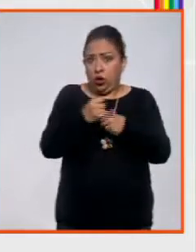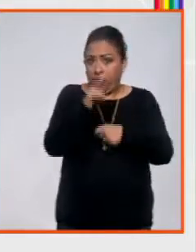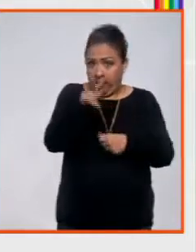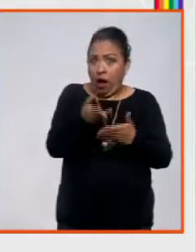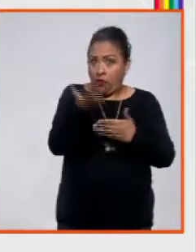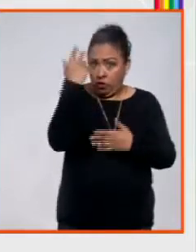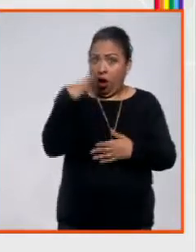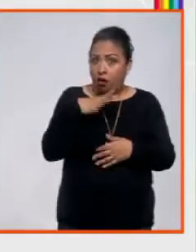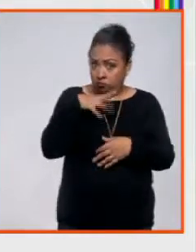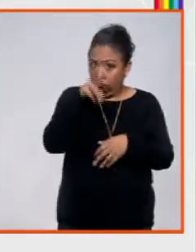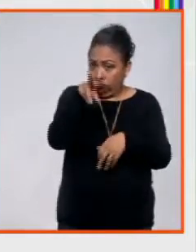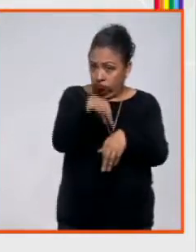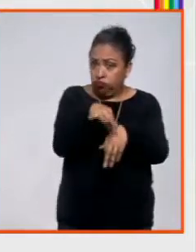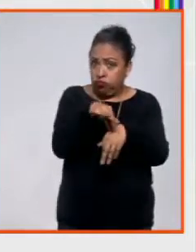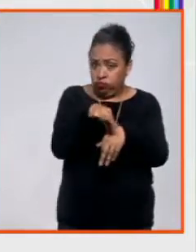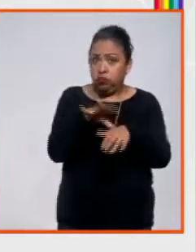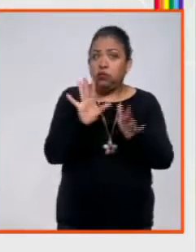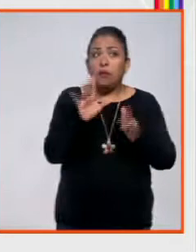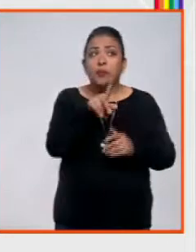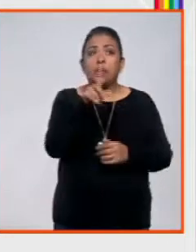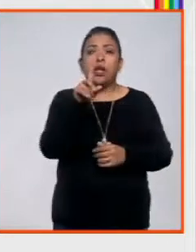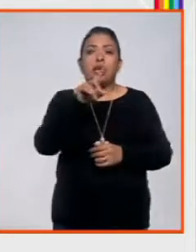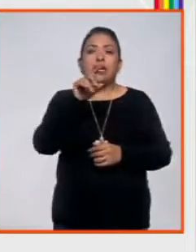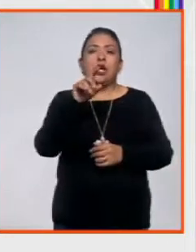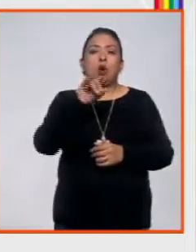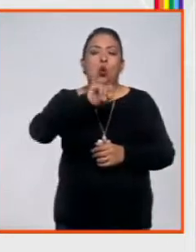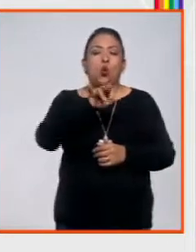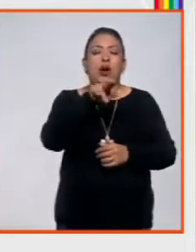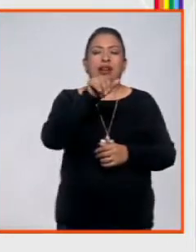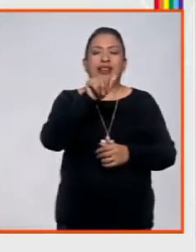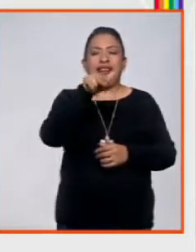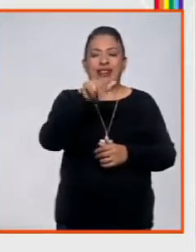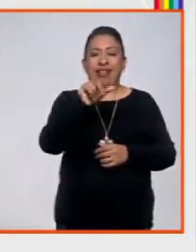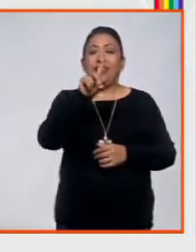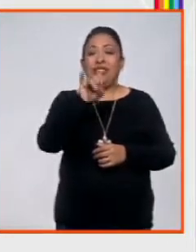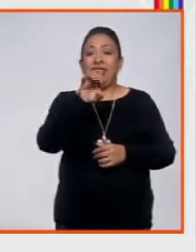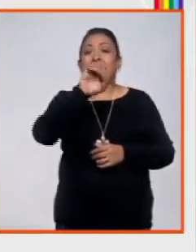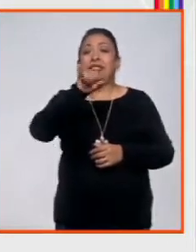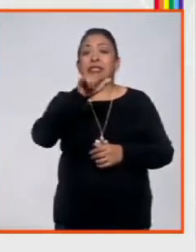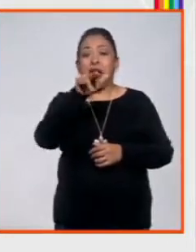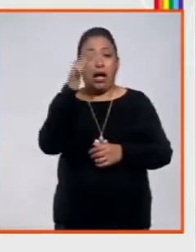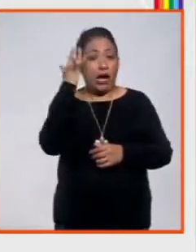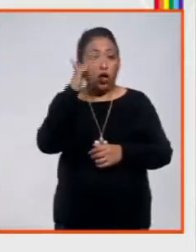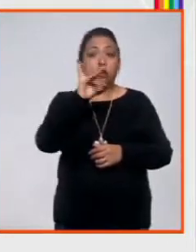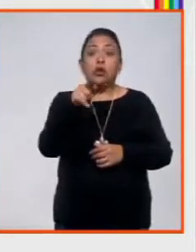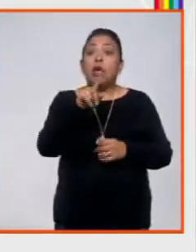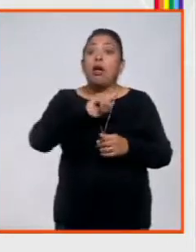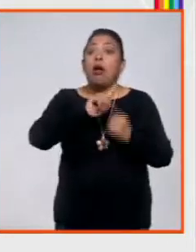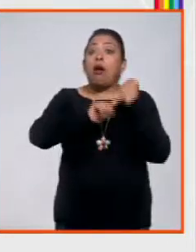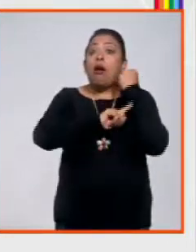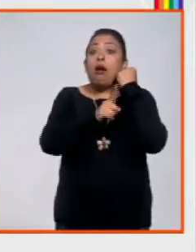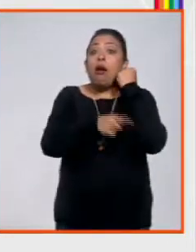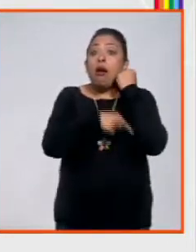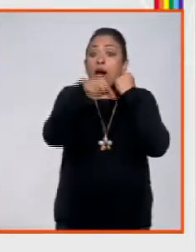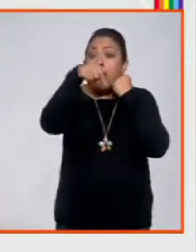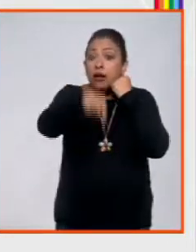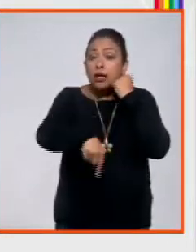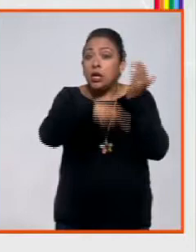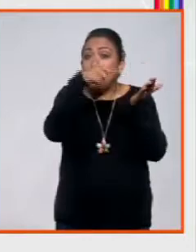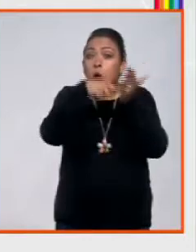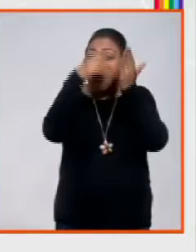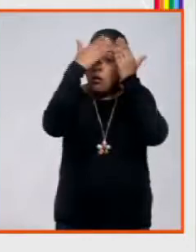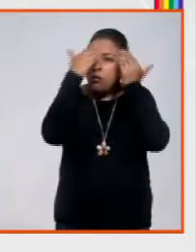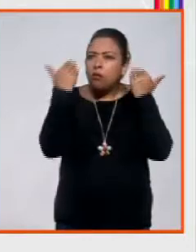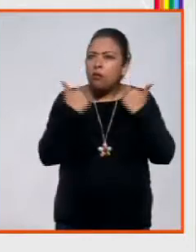existió esta juana de san josé se embarazo aquí en el convento como